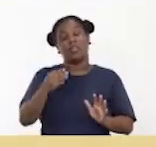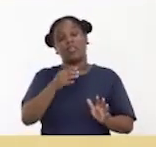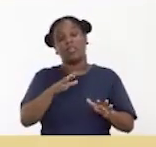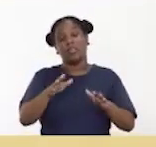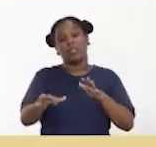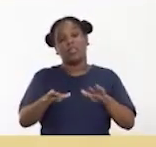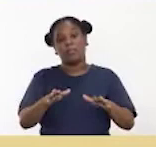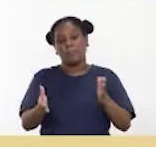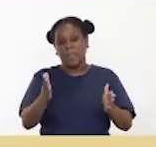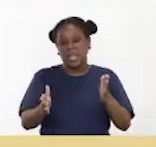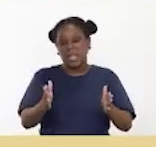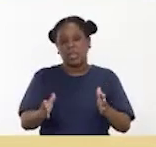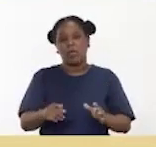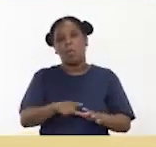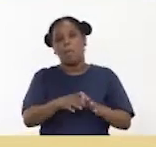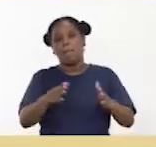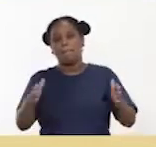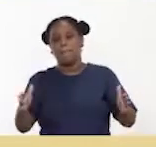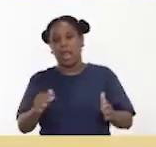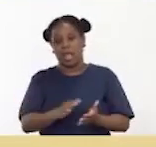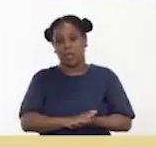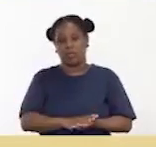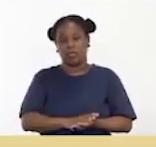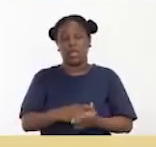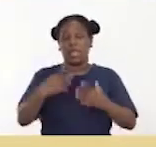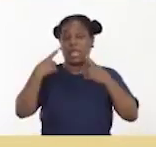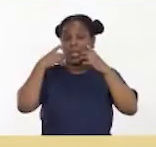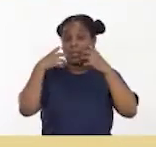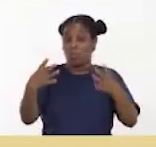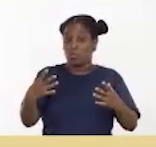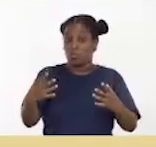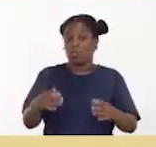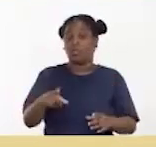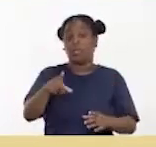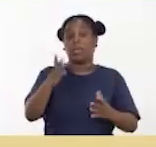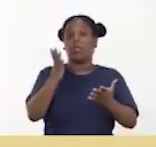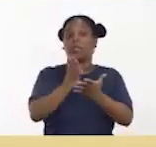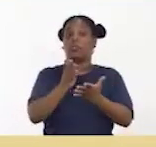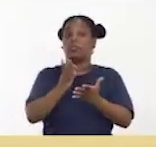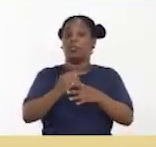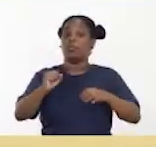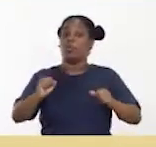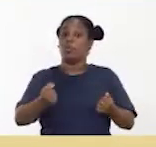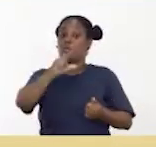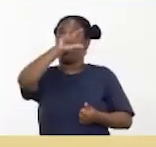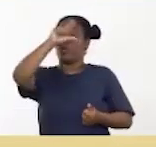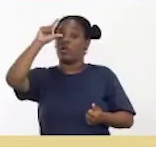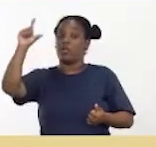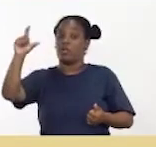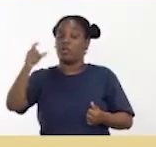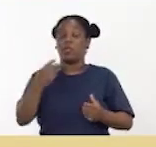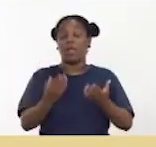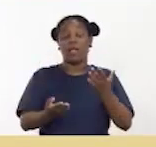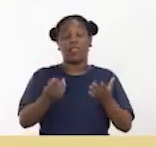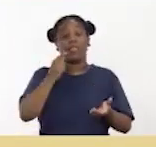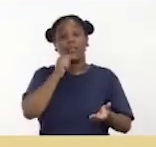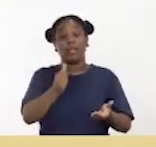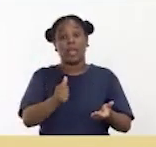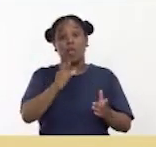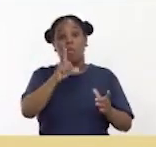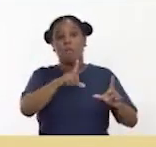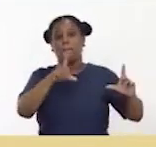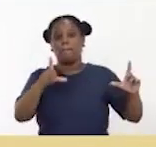y determinan un plano. Es muy importante que los estudiantes dominen los criterios para determinar un